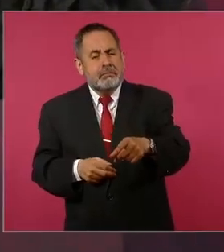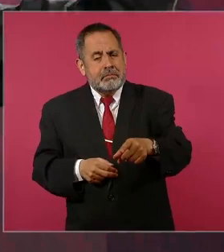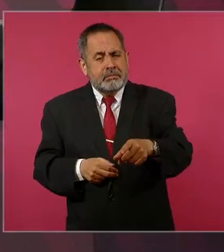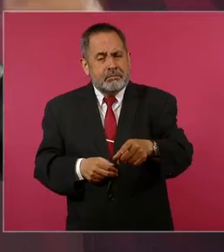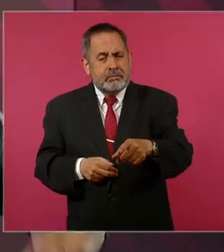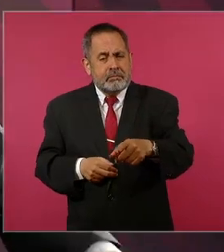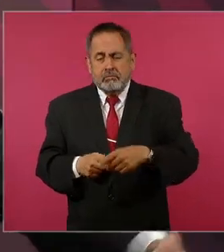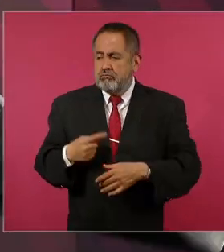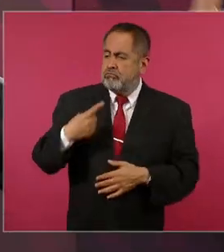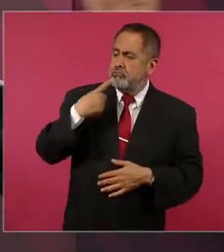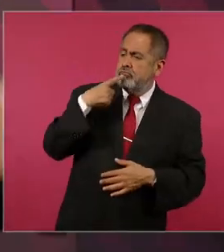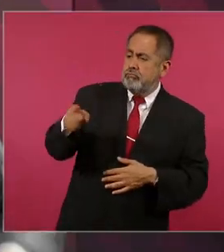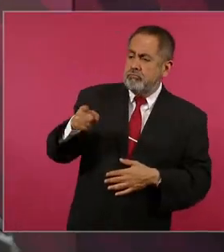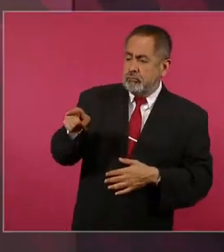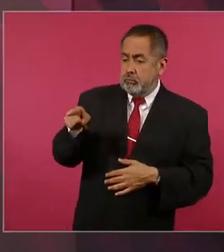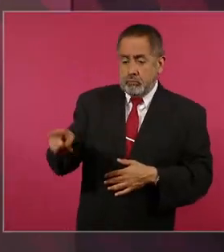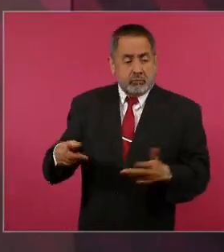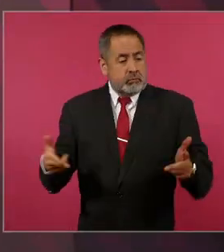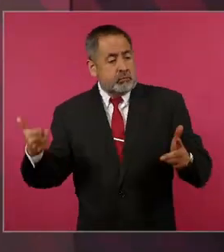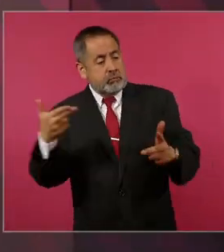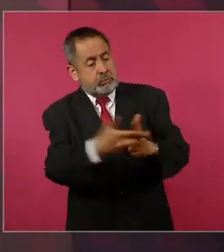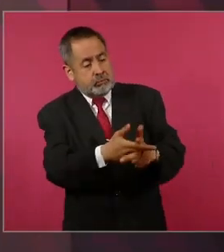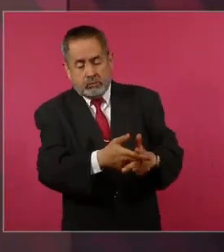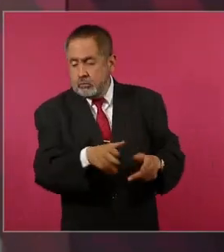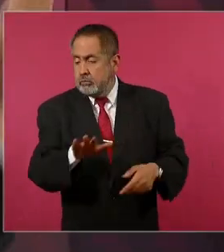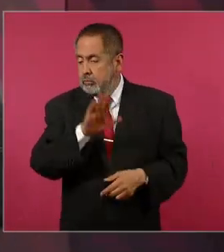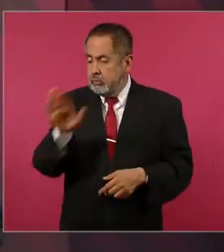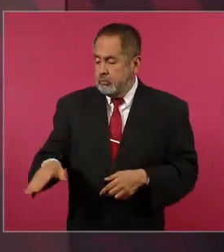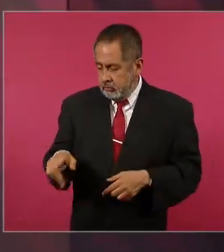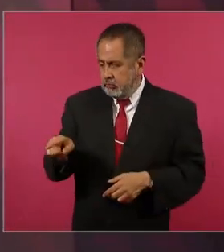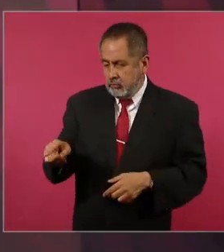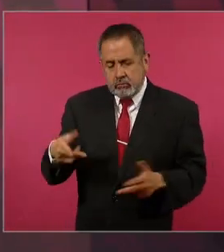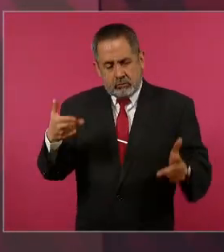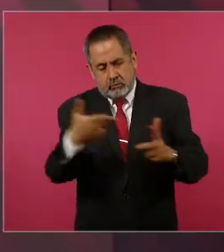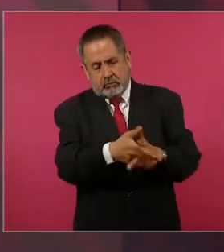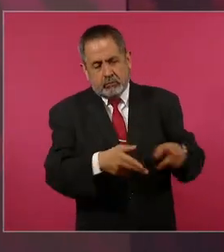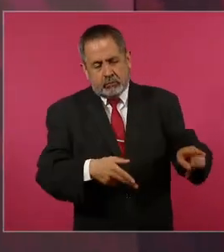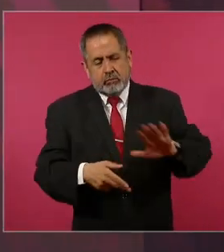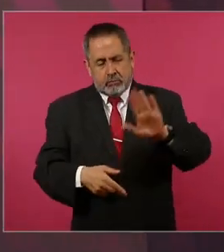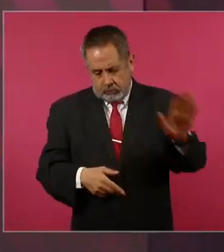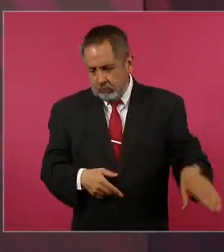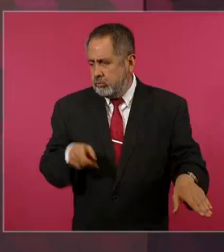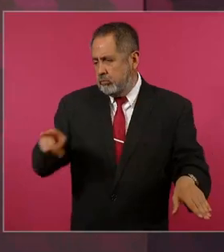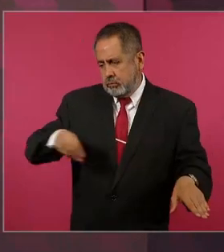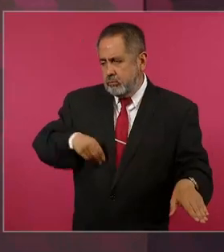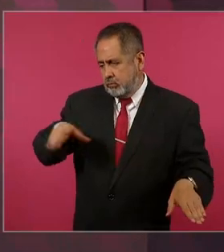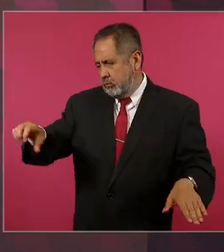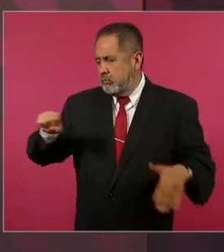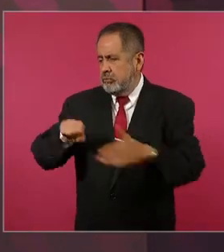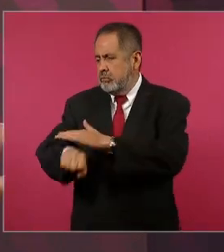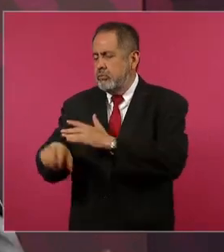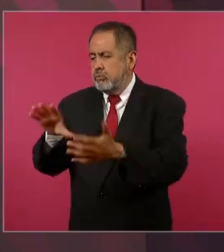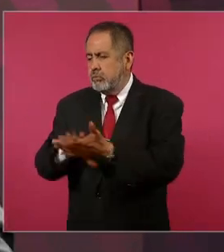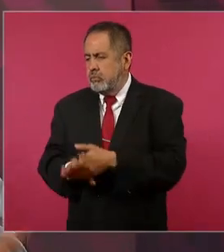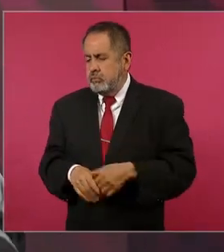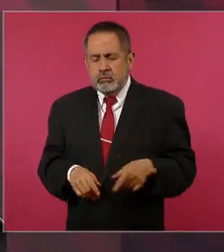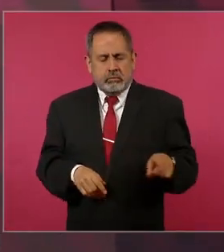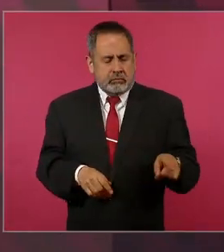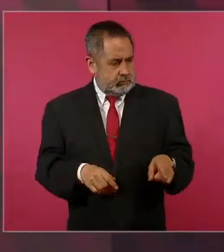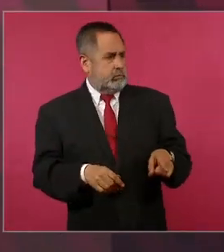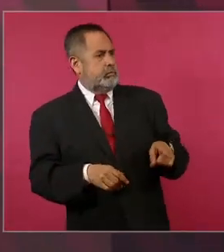se acusa a alguien de homicidio y resulta de que el